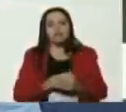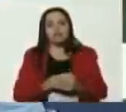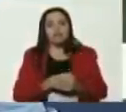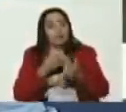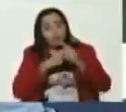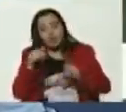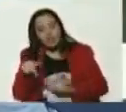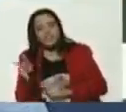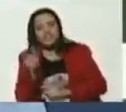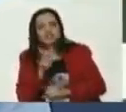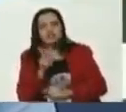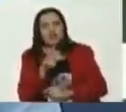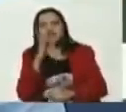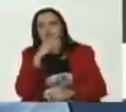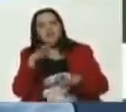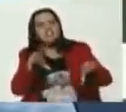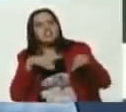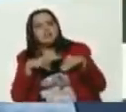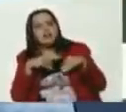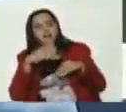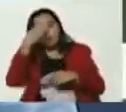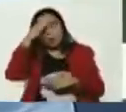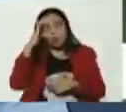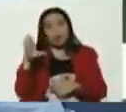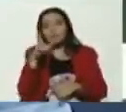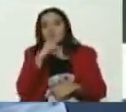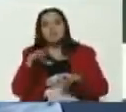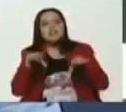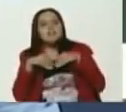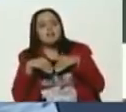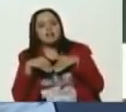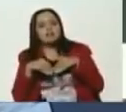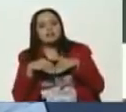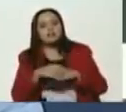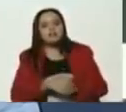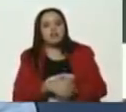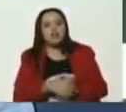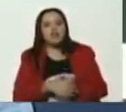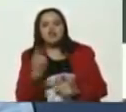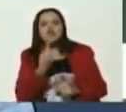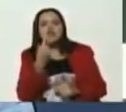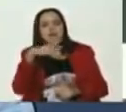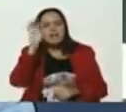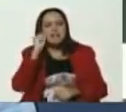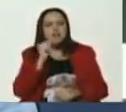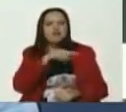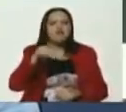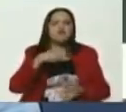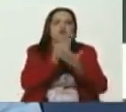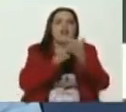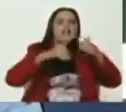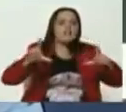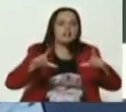aprendimos eso. En Cuba no aprendimos eso. Nosotros aprendimos, somos libres.